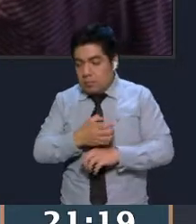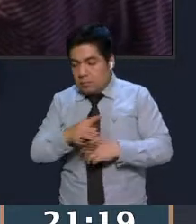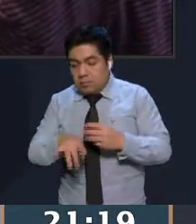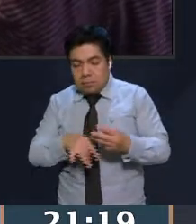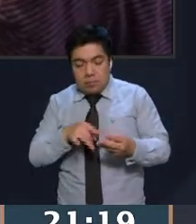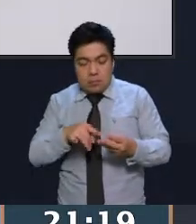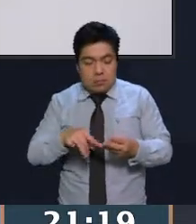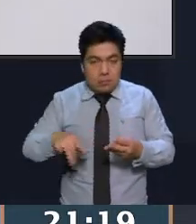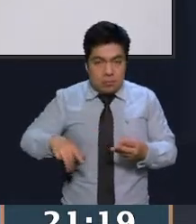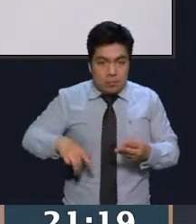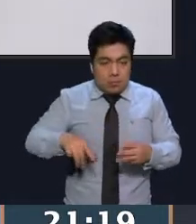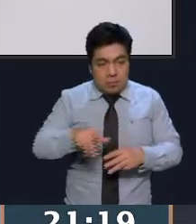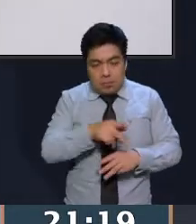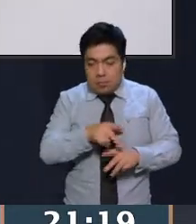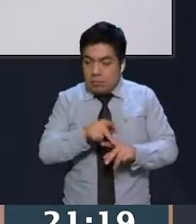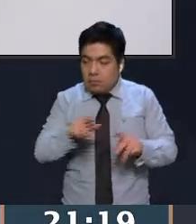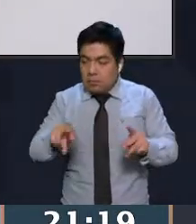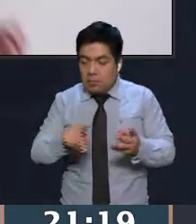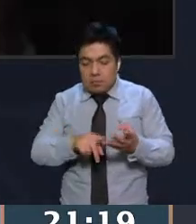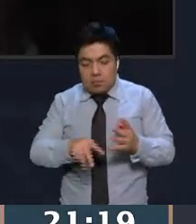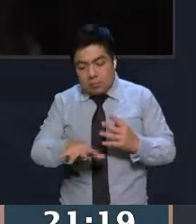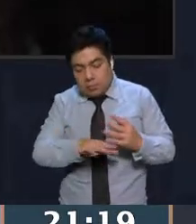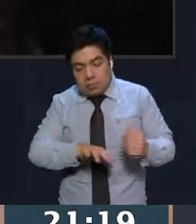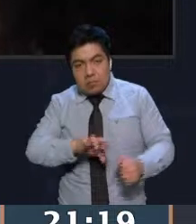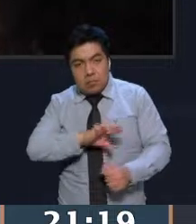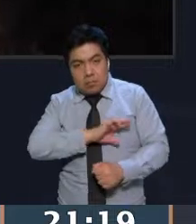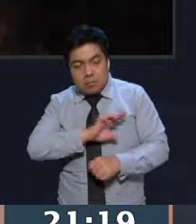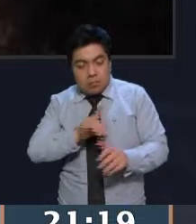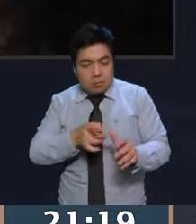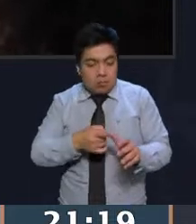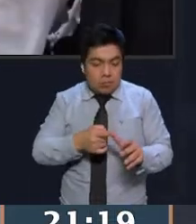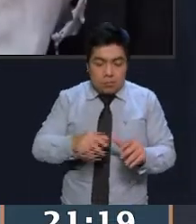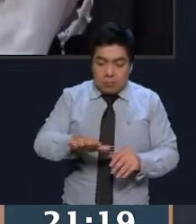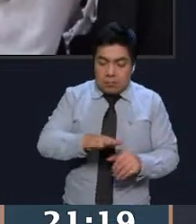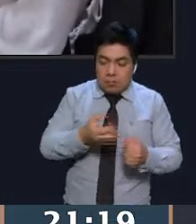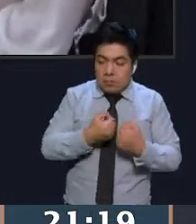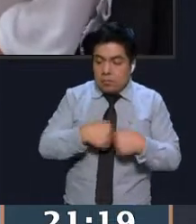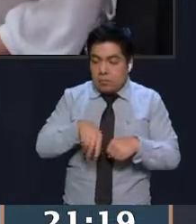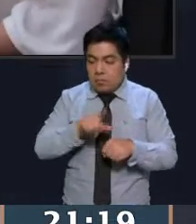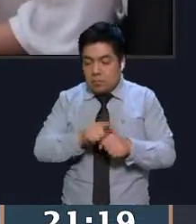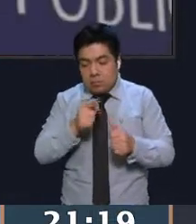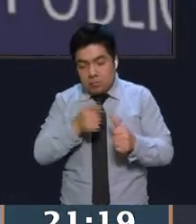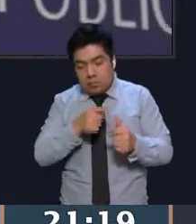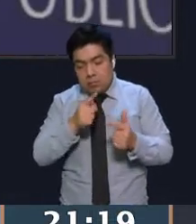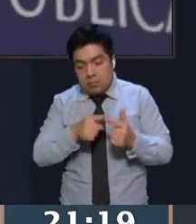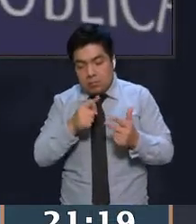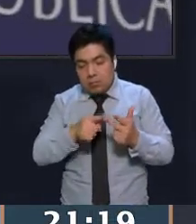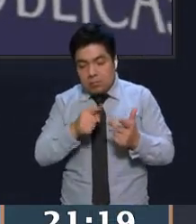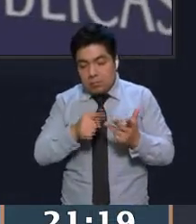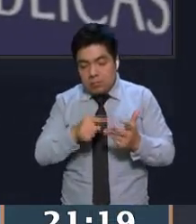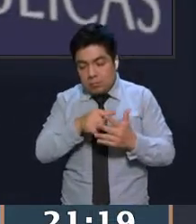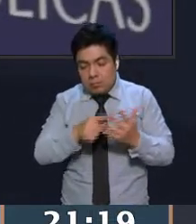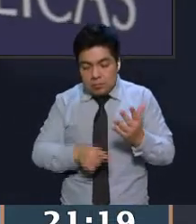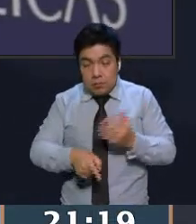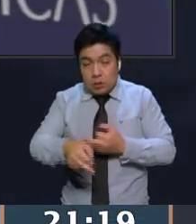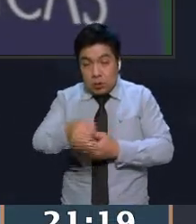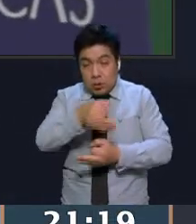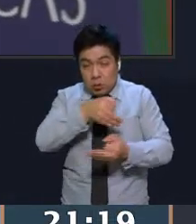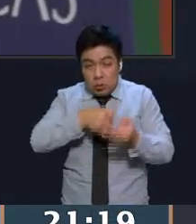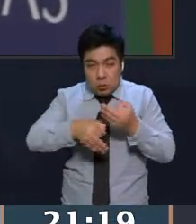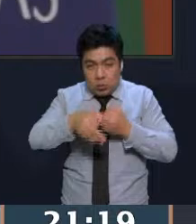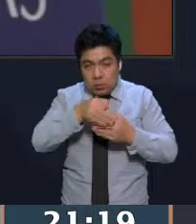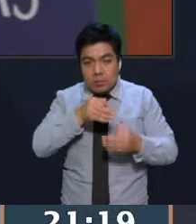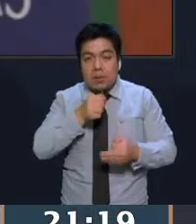sector público, el sector privado, el sector social, absolutamente todo es escrutable por parte